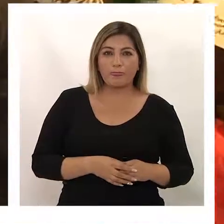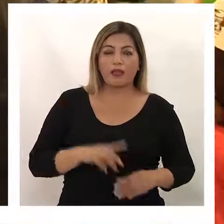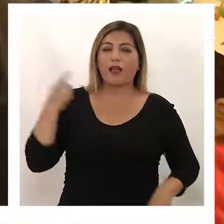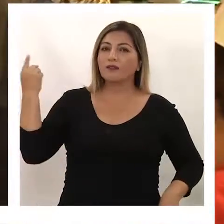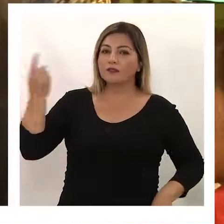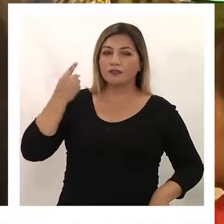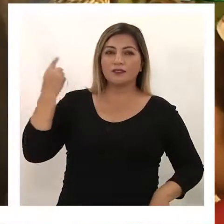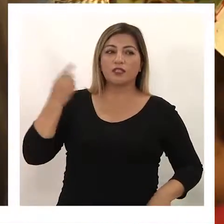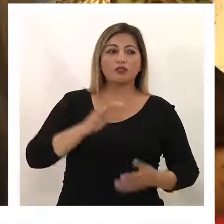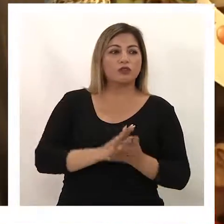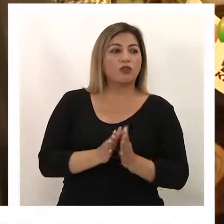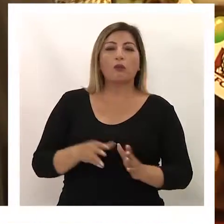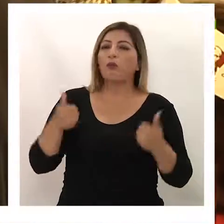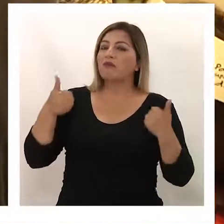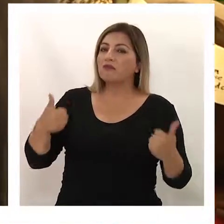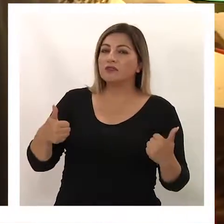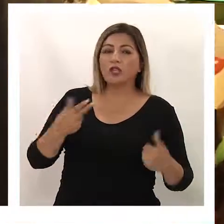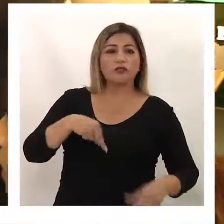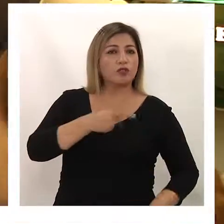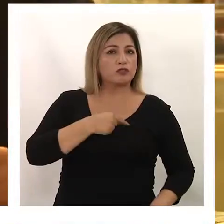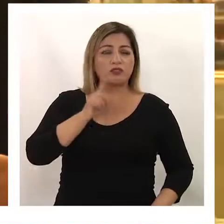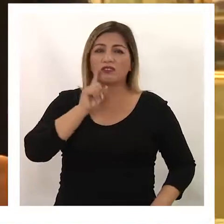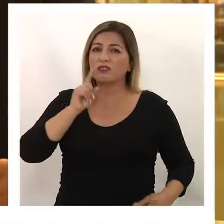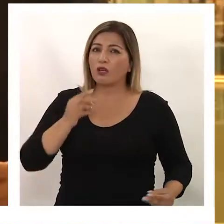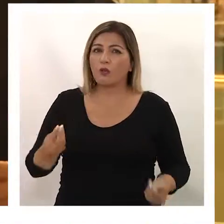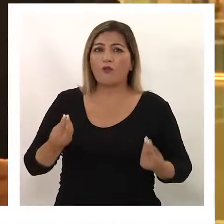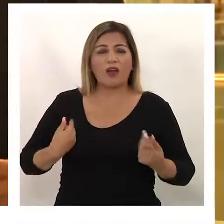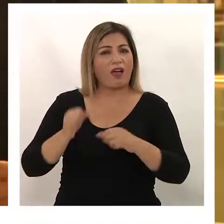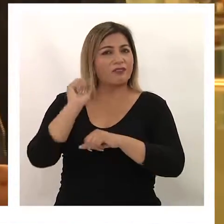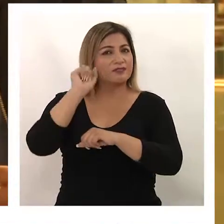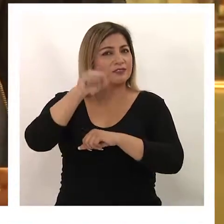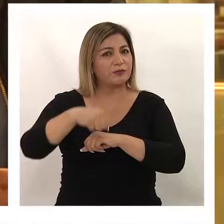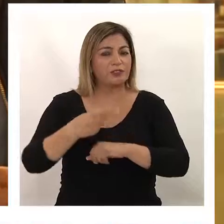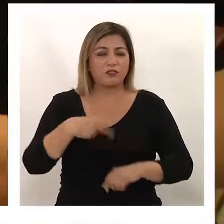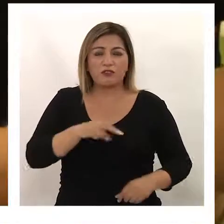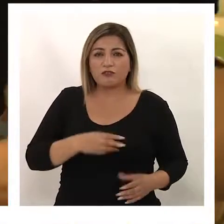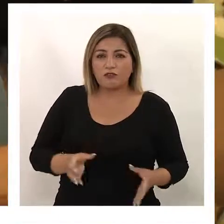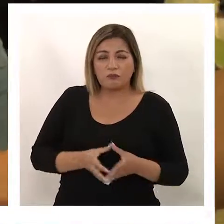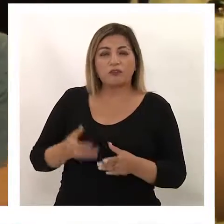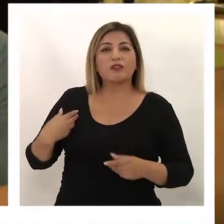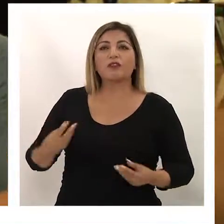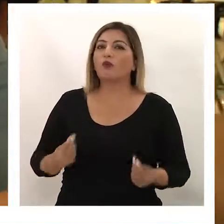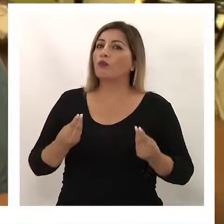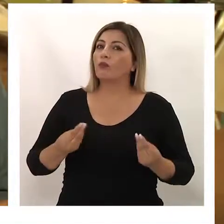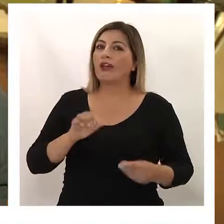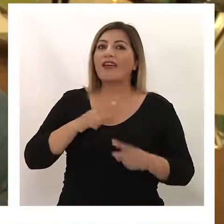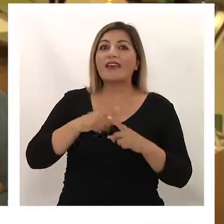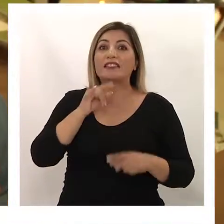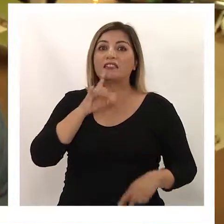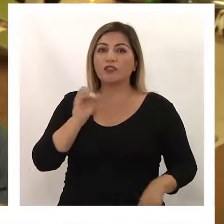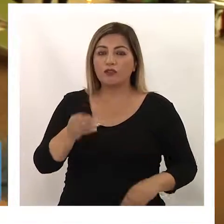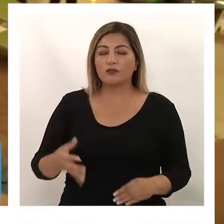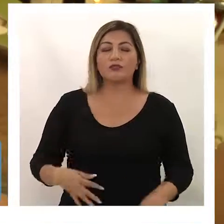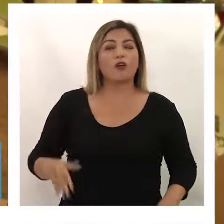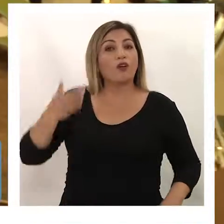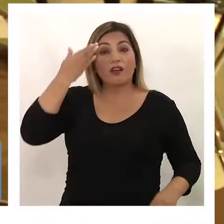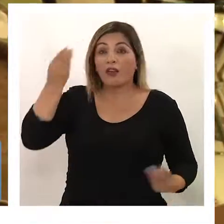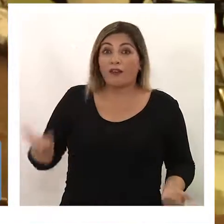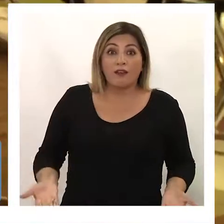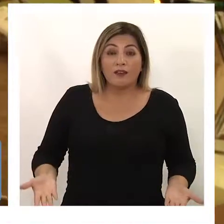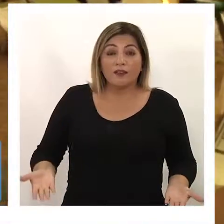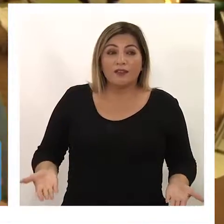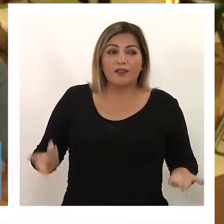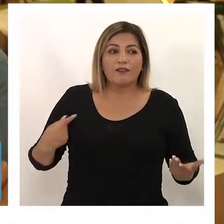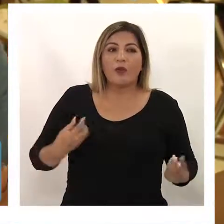todo hemos tenido una muy buena aceptación y creo que ha sido un éxito Increíble, realmente no pensamos que iba a existir tanta gente así que estamos